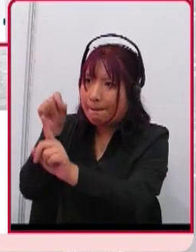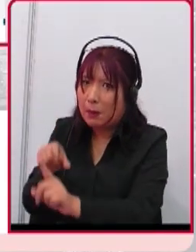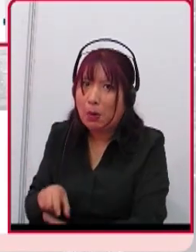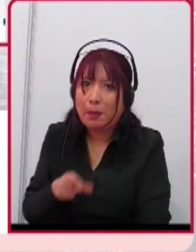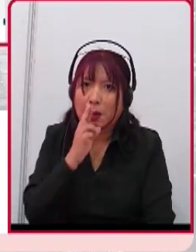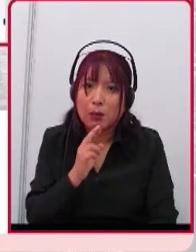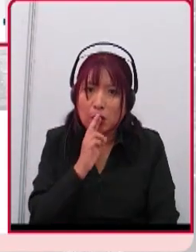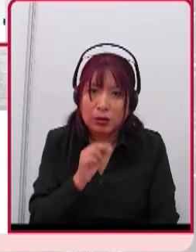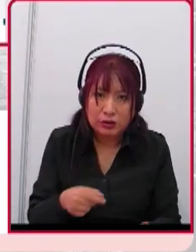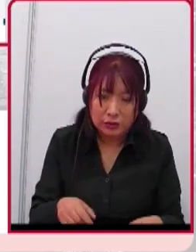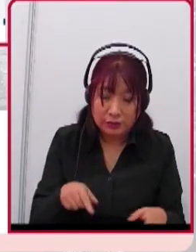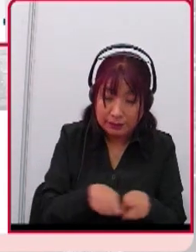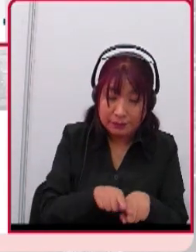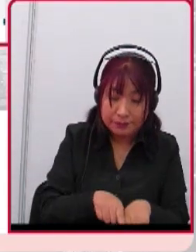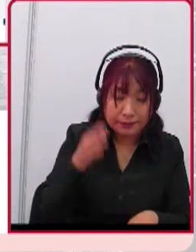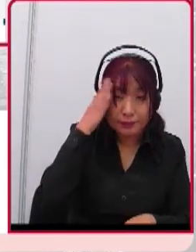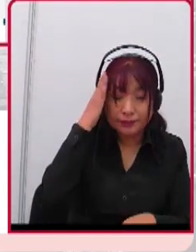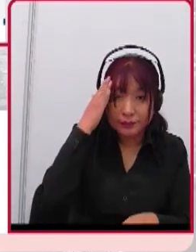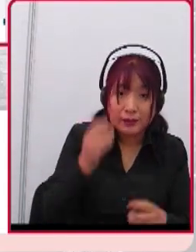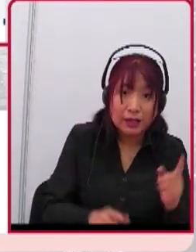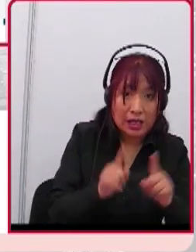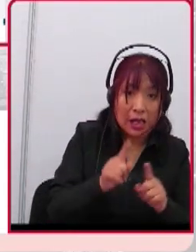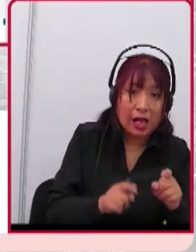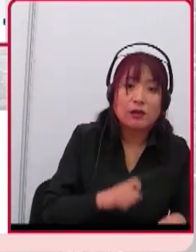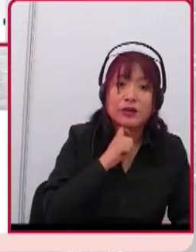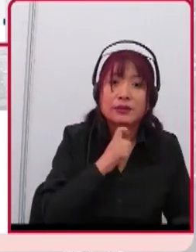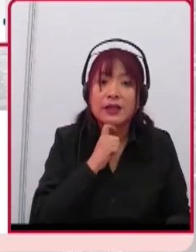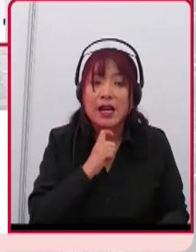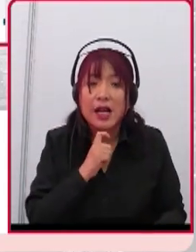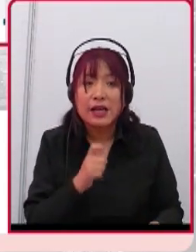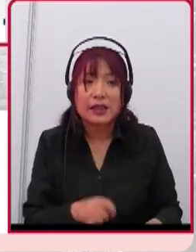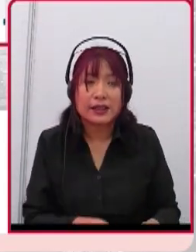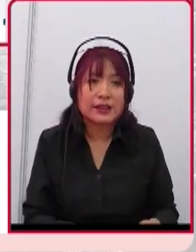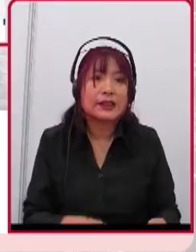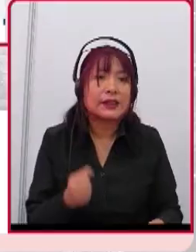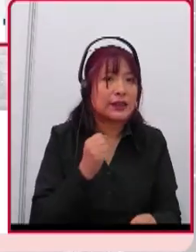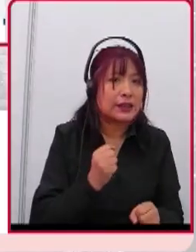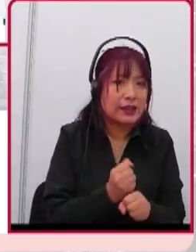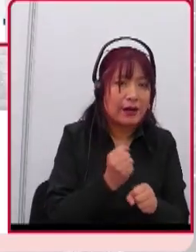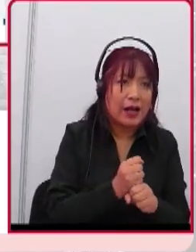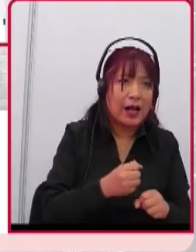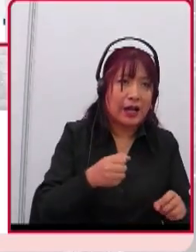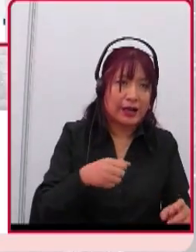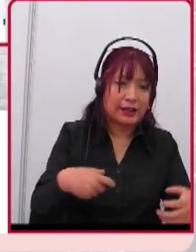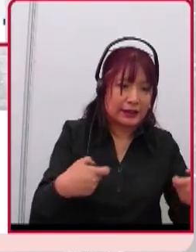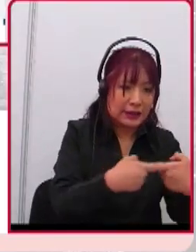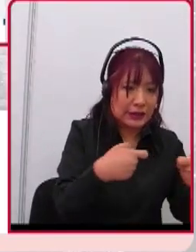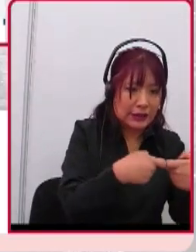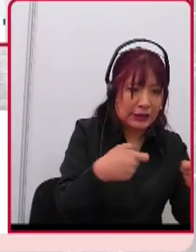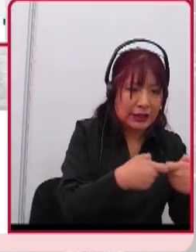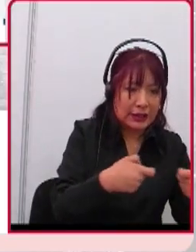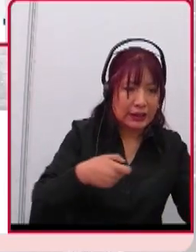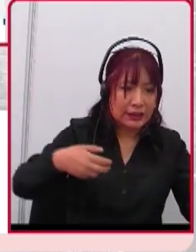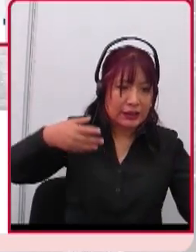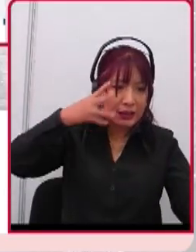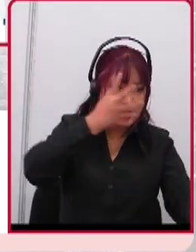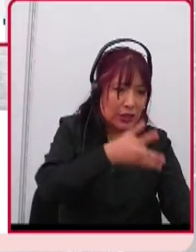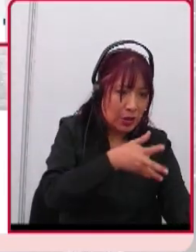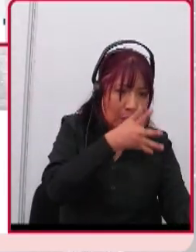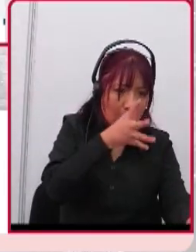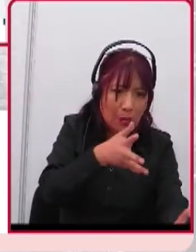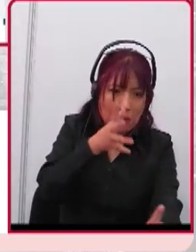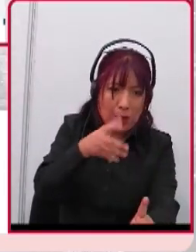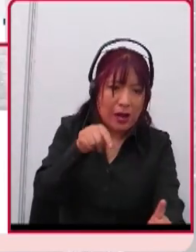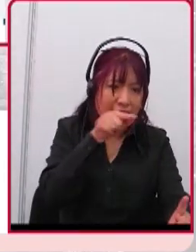directamente, ya que sabemos que algunos minerales se comportan debido a las ondas electromagnéticas que se presentan, ya sea en este